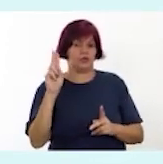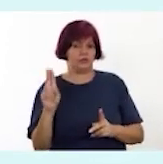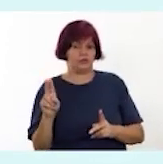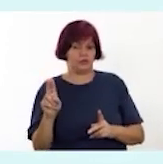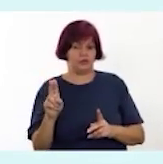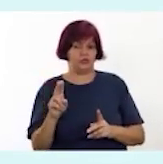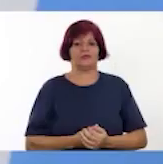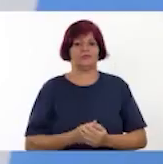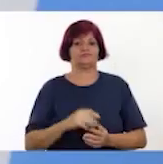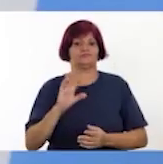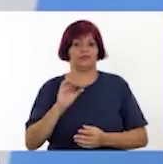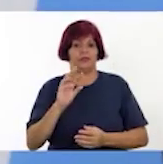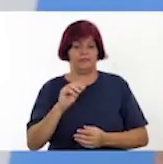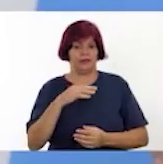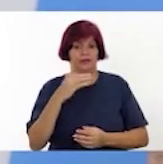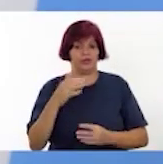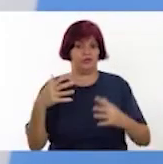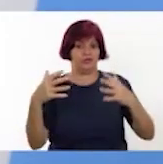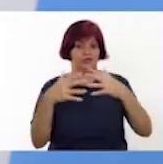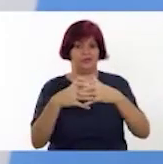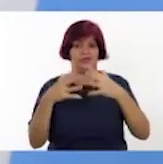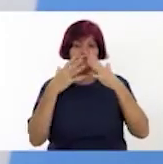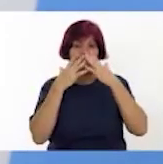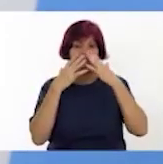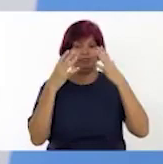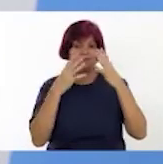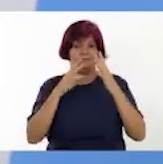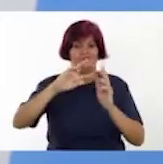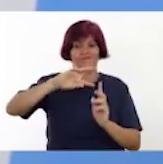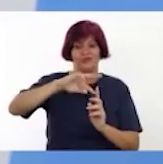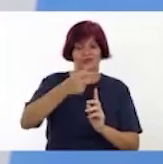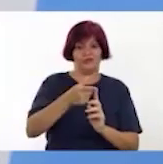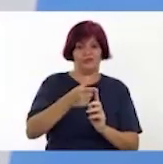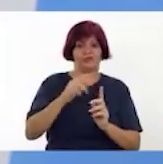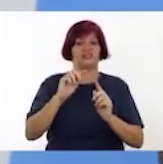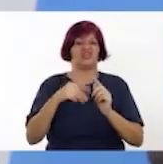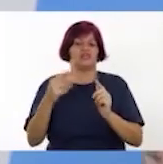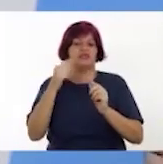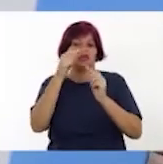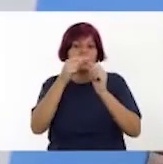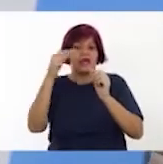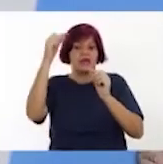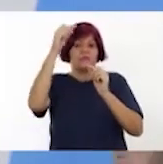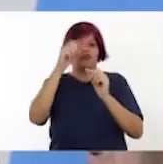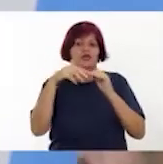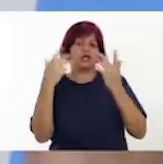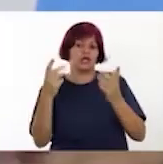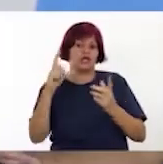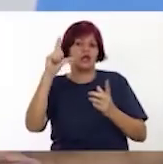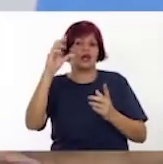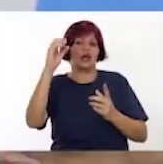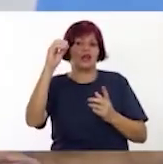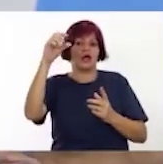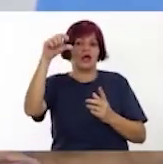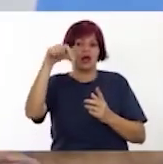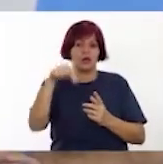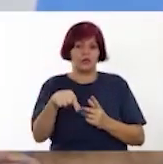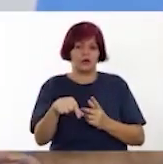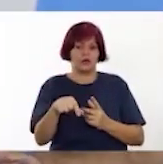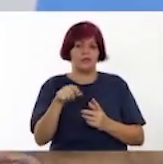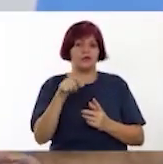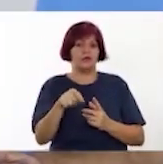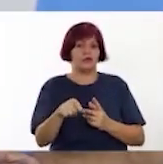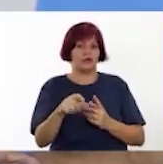35 y 42. Destacar aquí una relación muy importante de inversa entre la exponencial y la logarítmica.